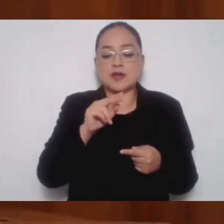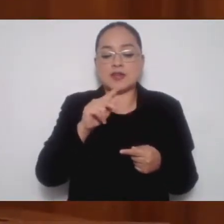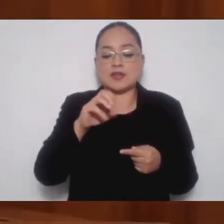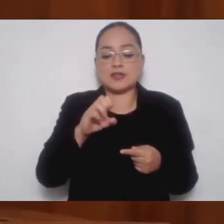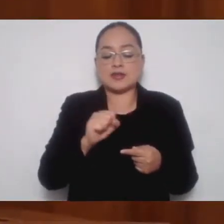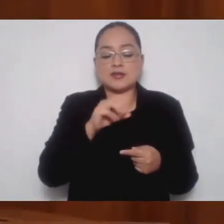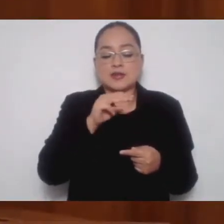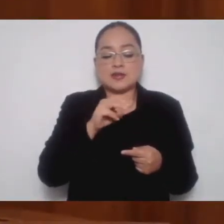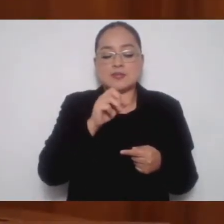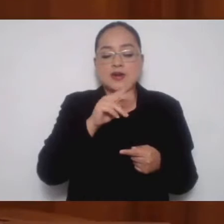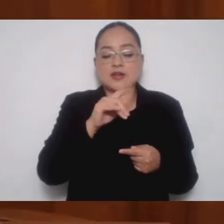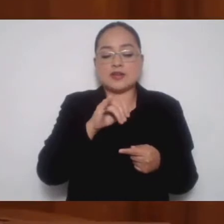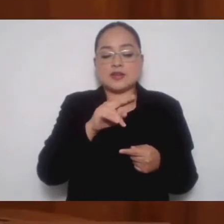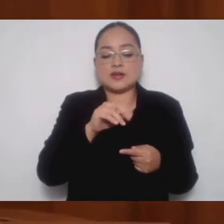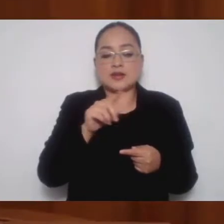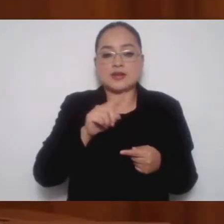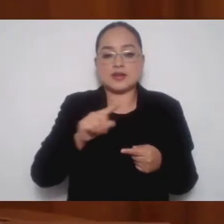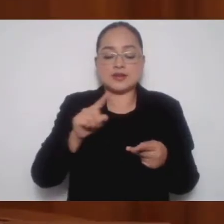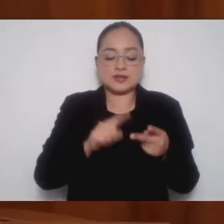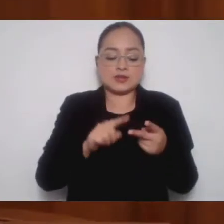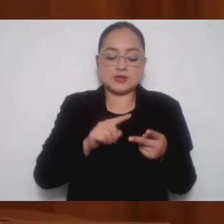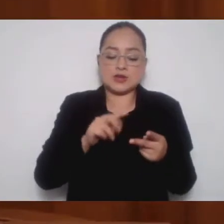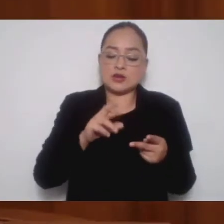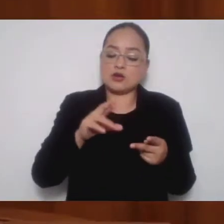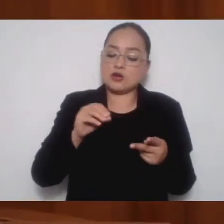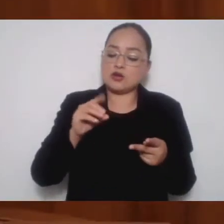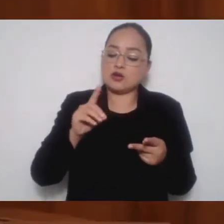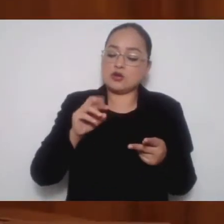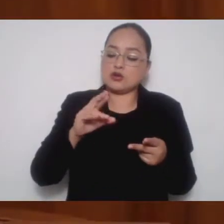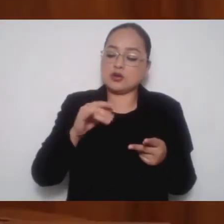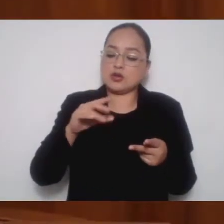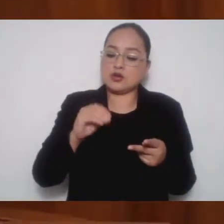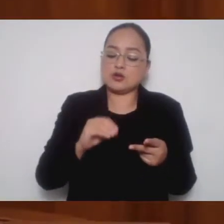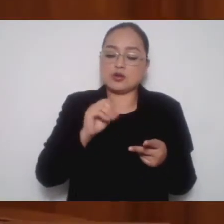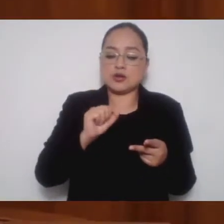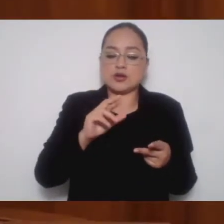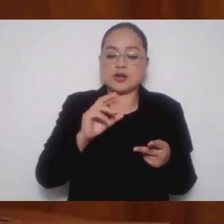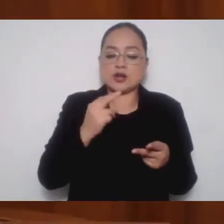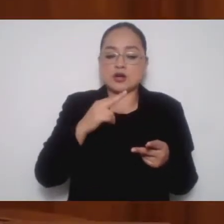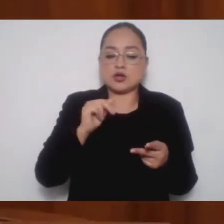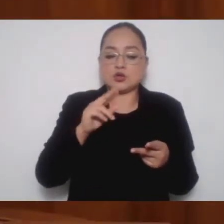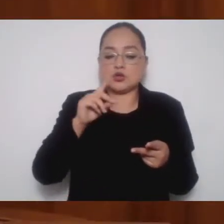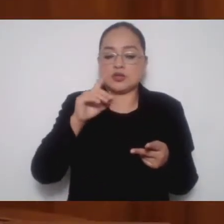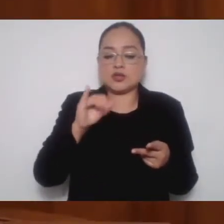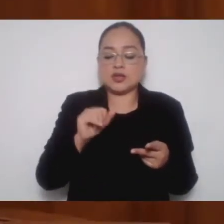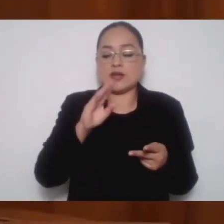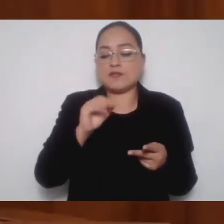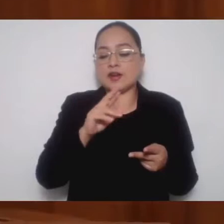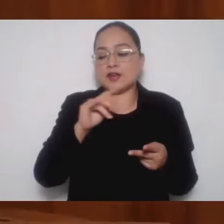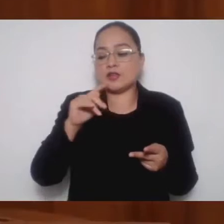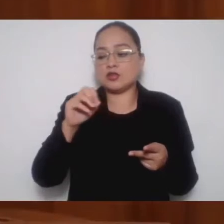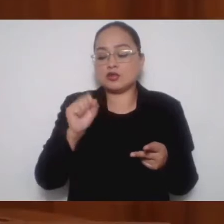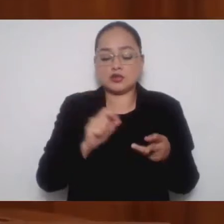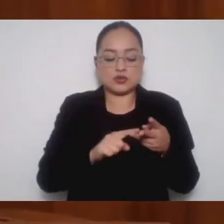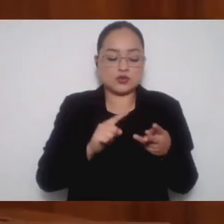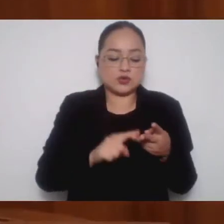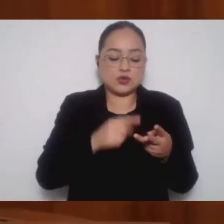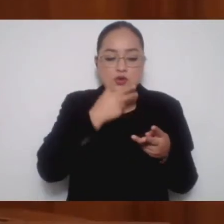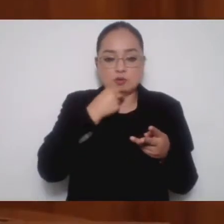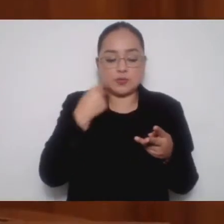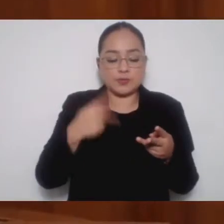Cervantes Martínez, ciudadano Rodrigo Archundia Barrientos,